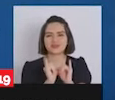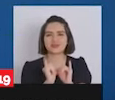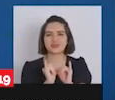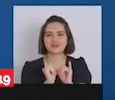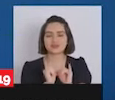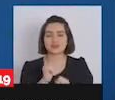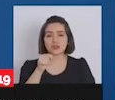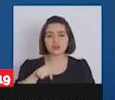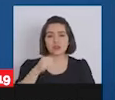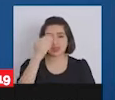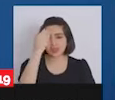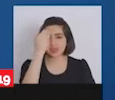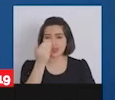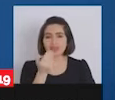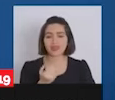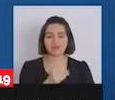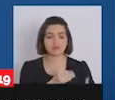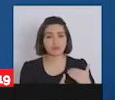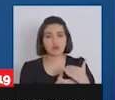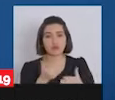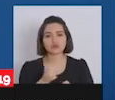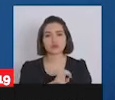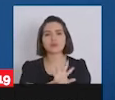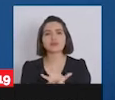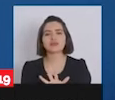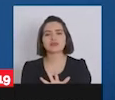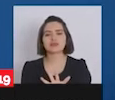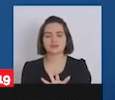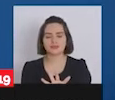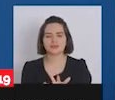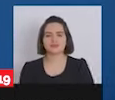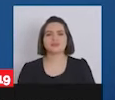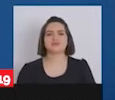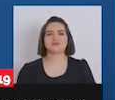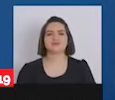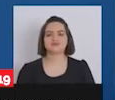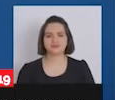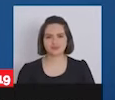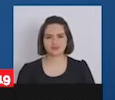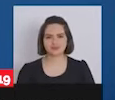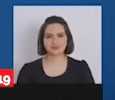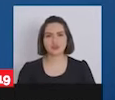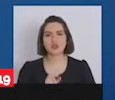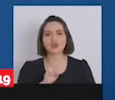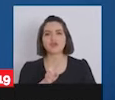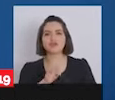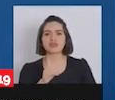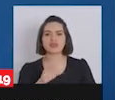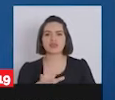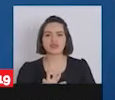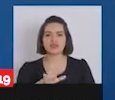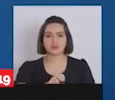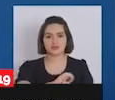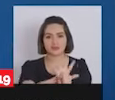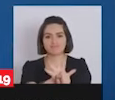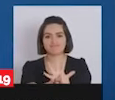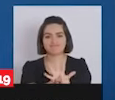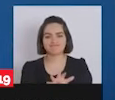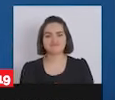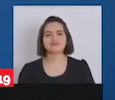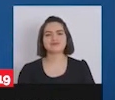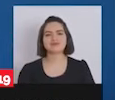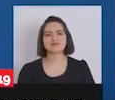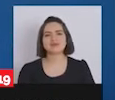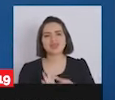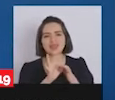tiene 2.700 camas UCI para una población de 18 millones de chilenos y tiene un gobierno que ya está vacunando. Aún